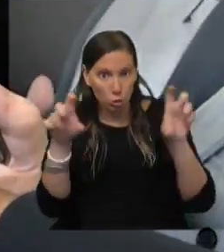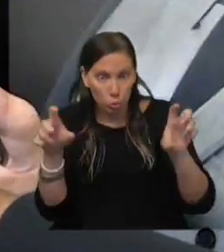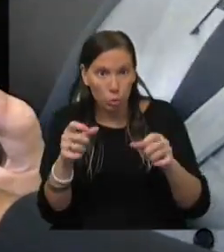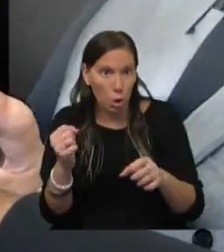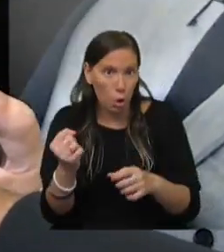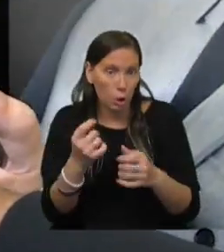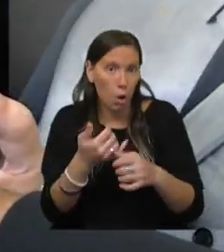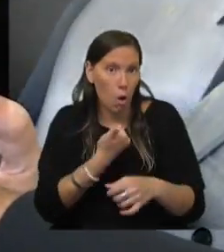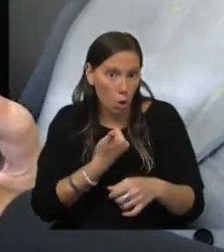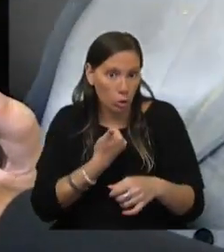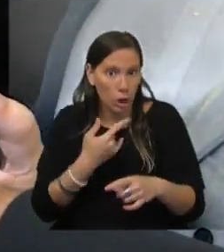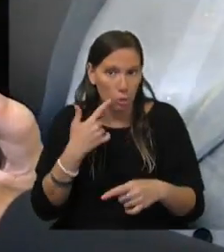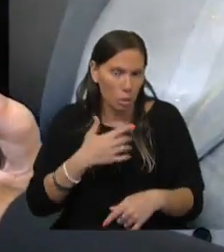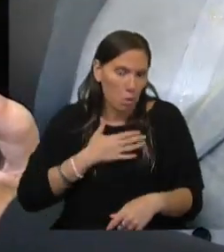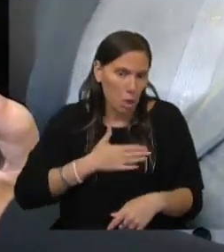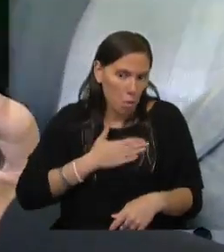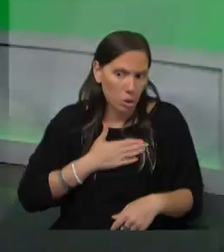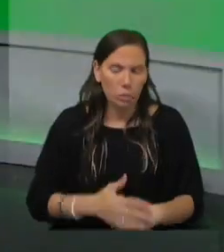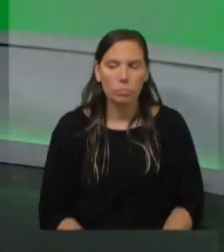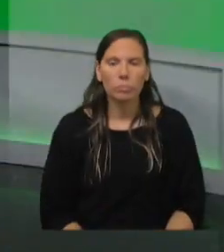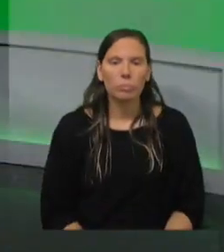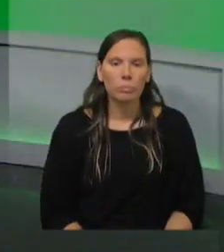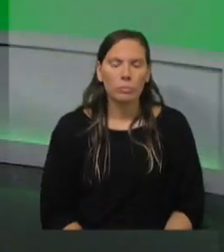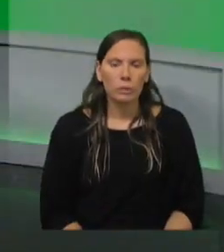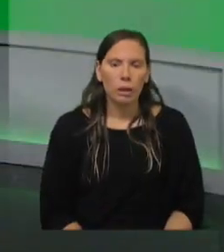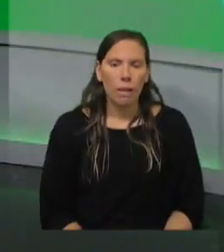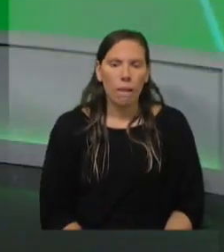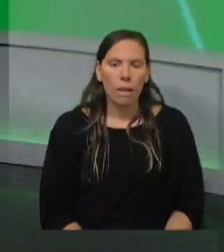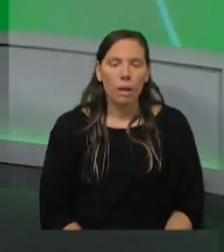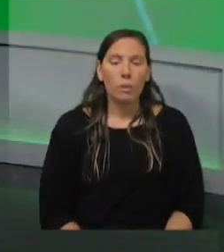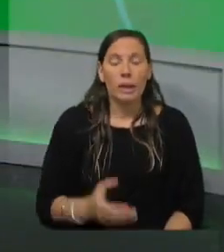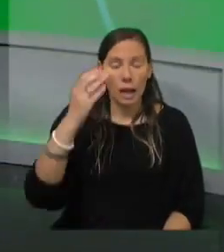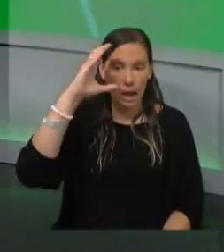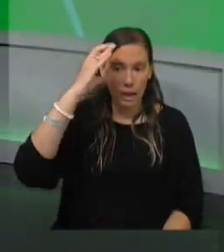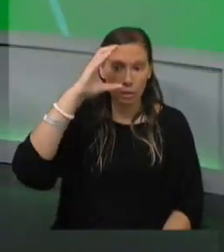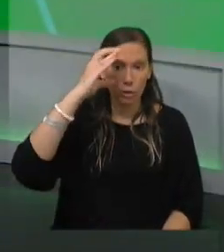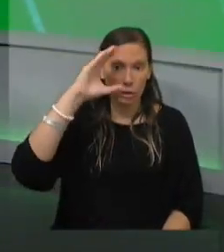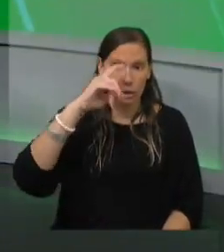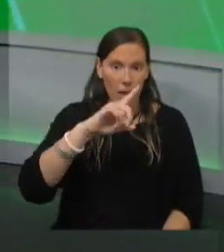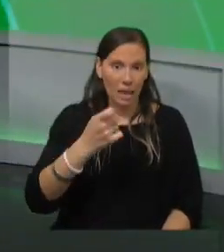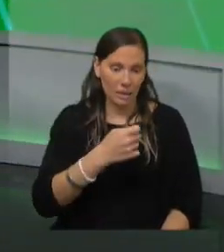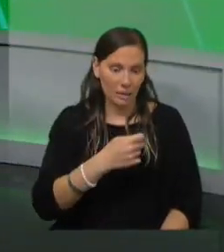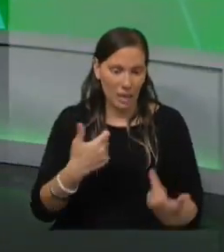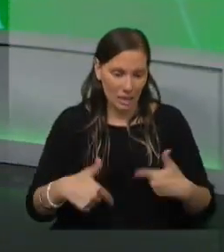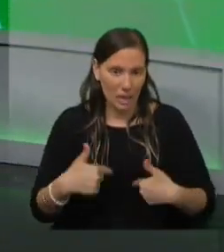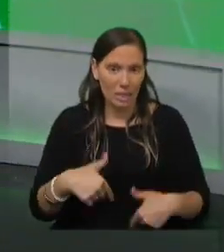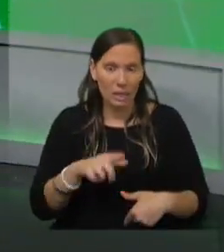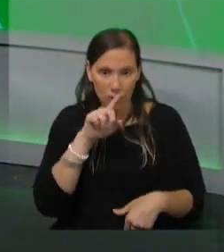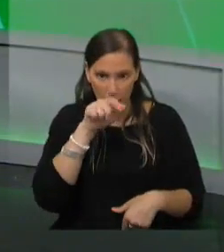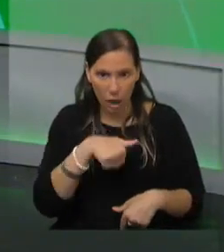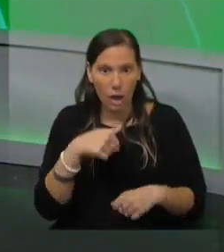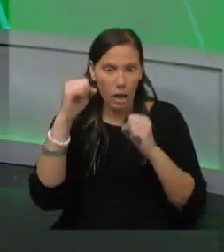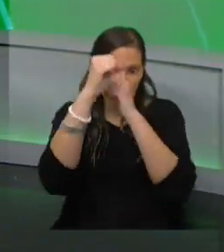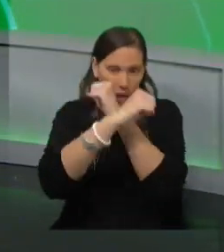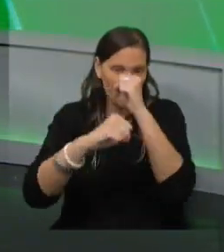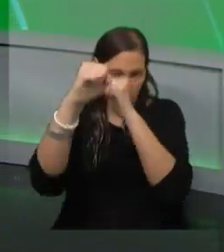estamos absolutamente de acuerdo para Carolina cose ex intendenta de Montevideo ingeniera el proyecto presentado